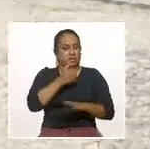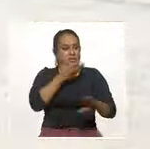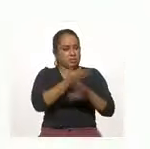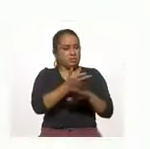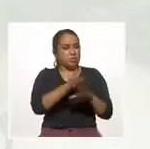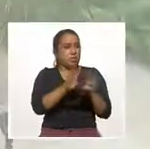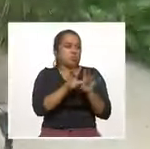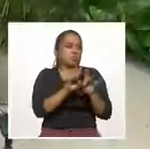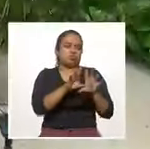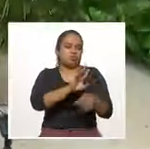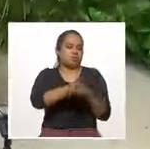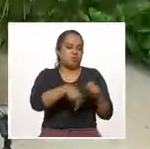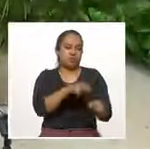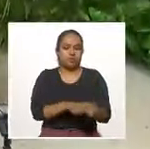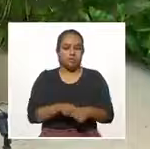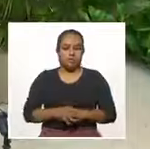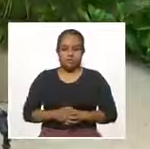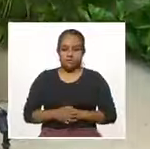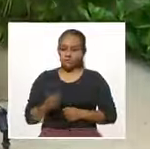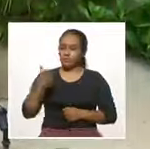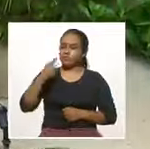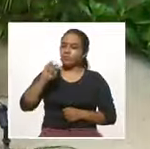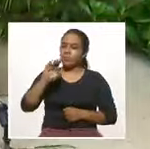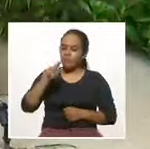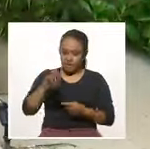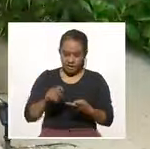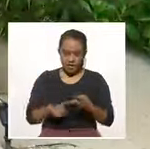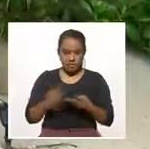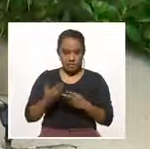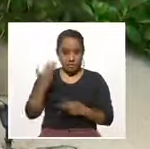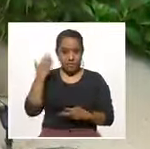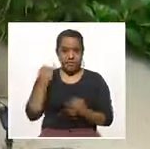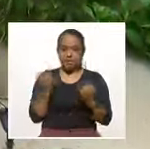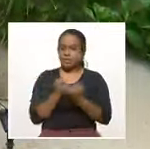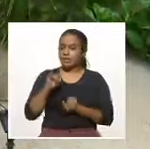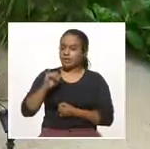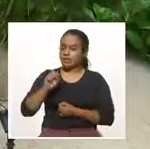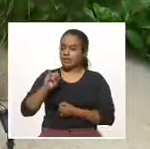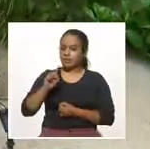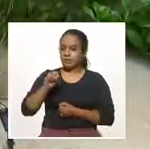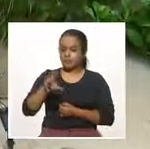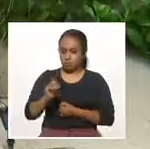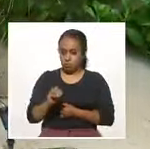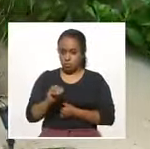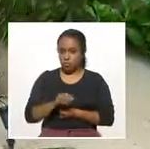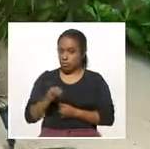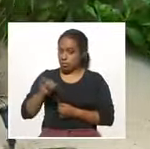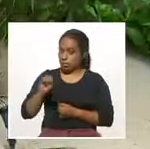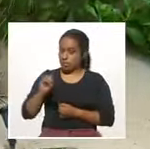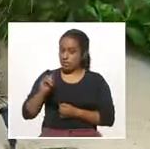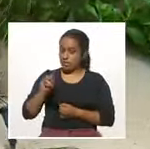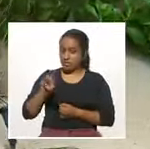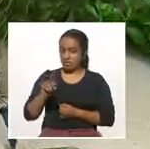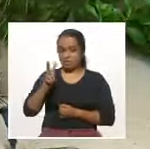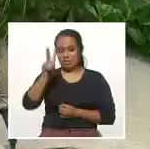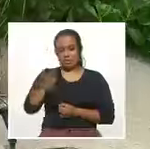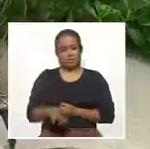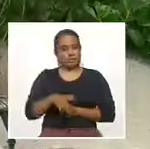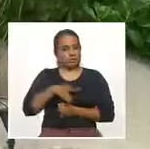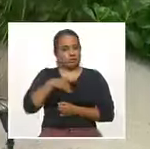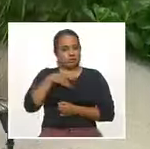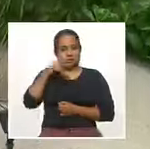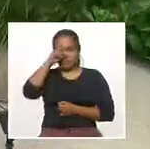de origen natural. Nos ha tocado el Gilberto y nos tocó el Isidoro. Isidoro nos golpeó bastante fuerte